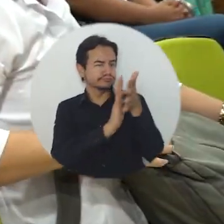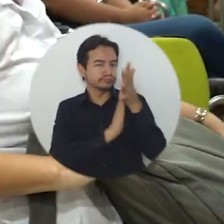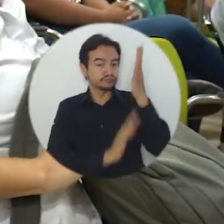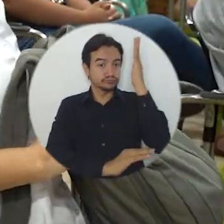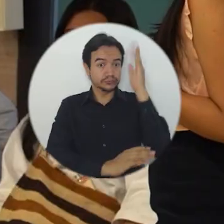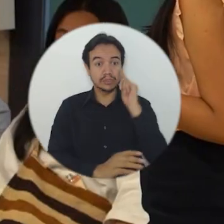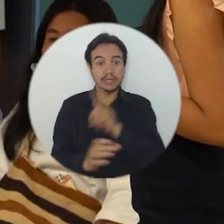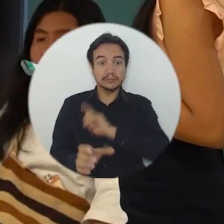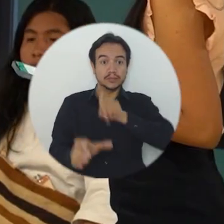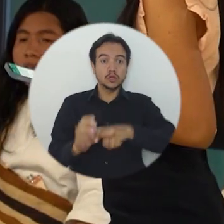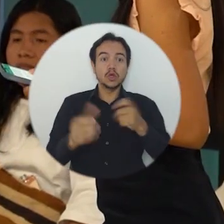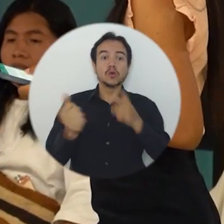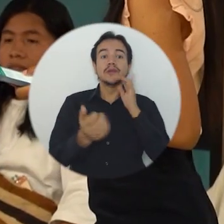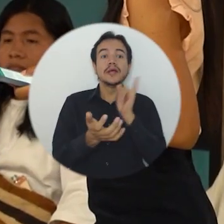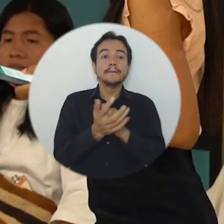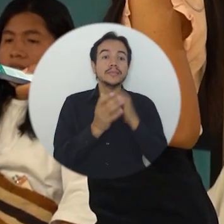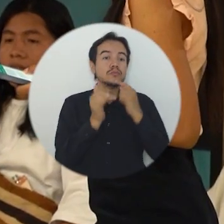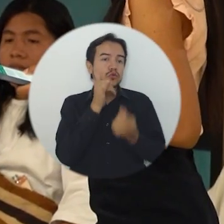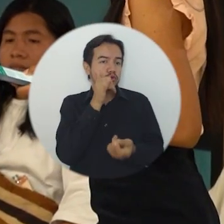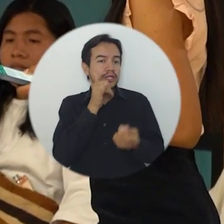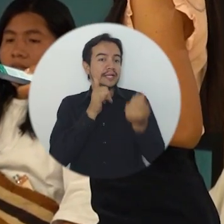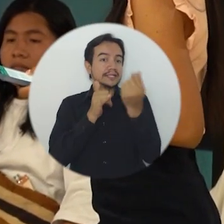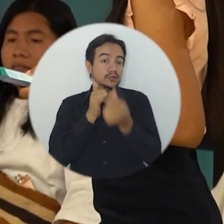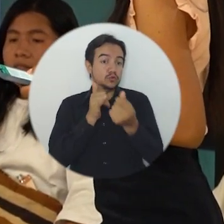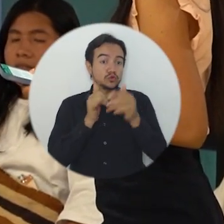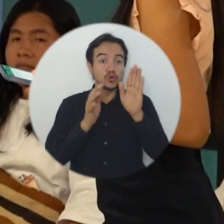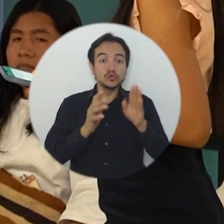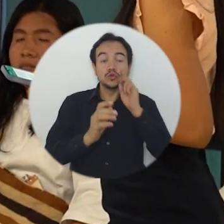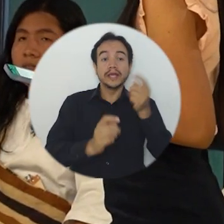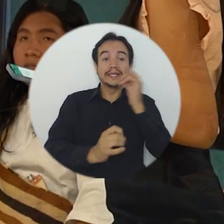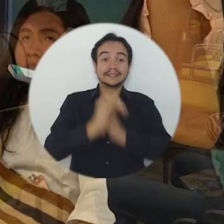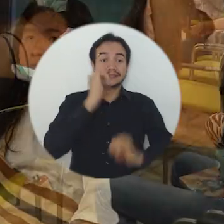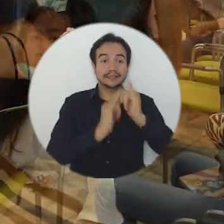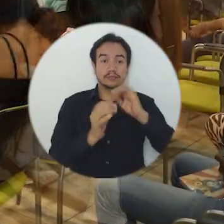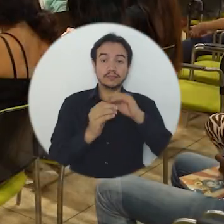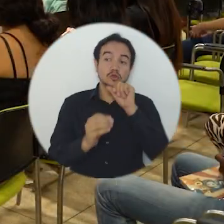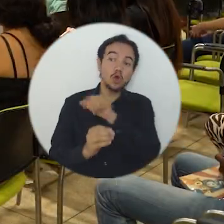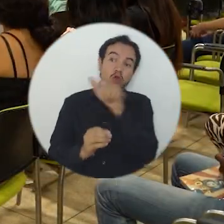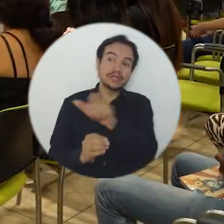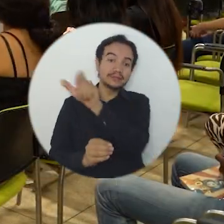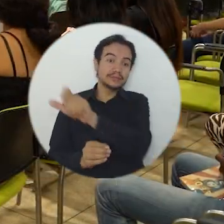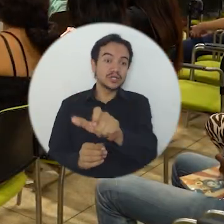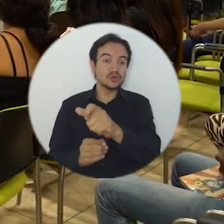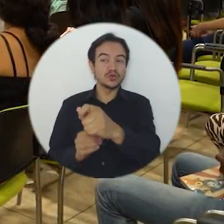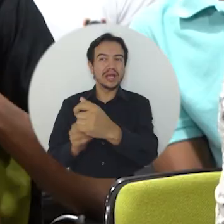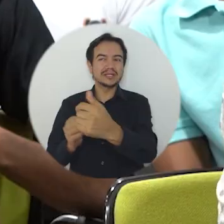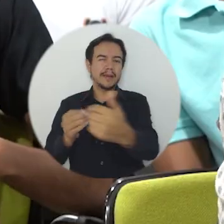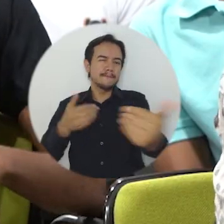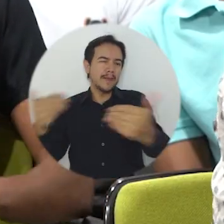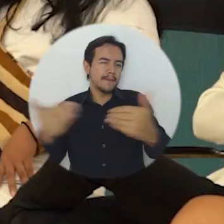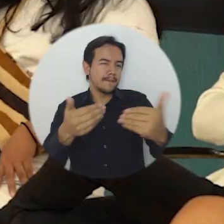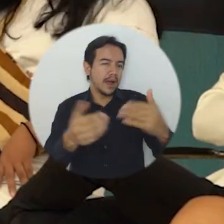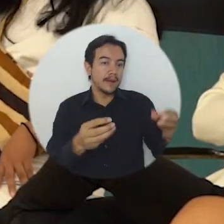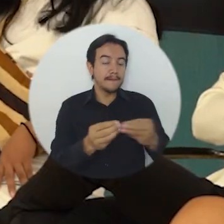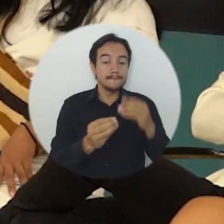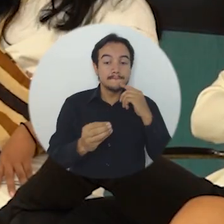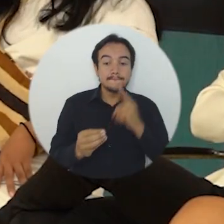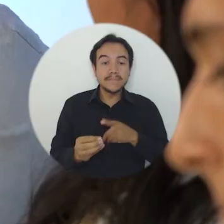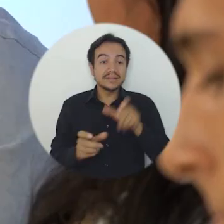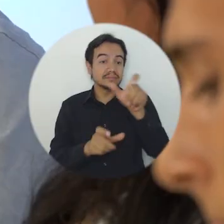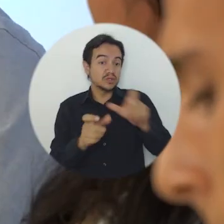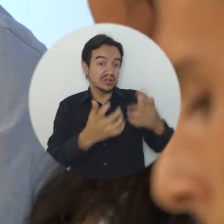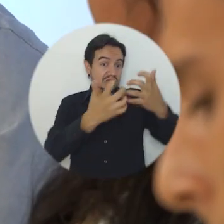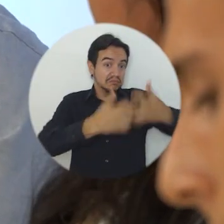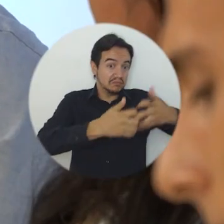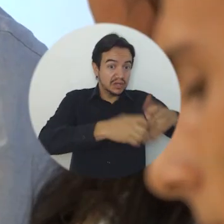este estudiante del programa de negocios internacionales y donde participaron como invitados estudiantes de otros semestres y programas, así como